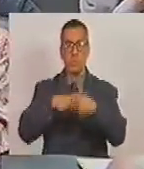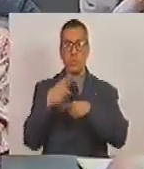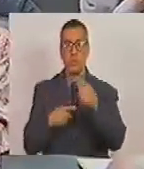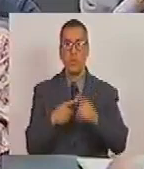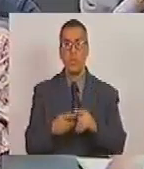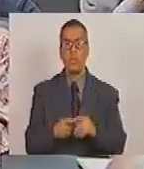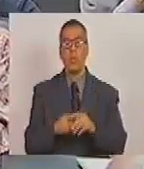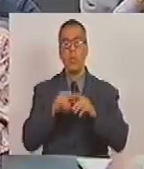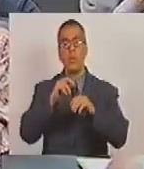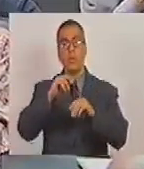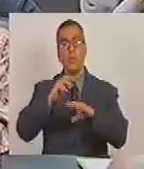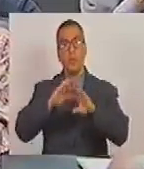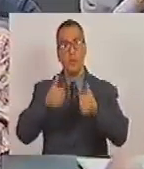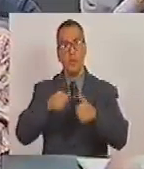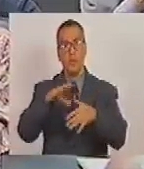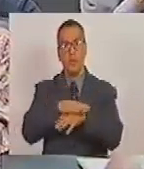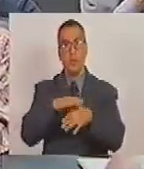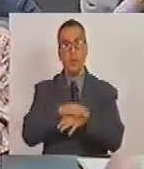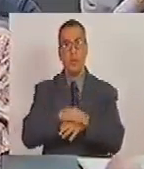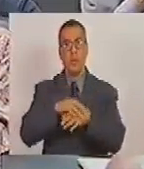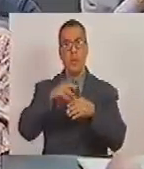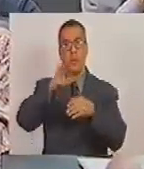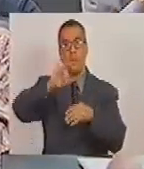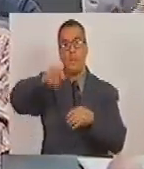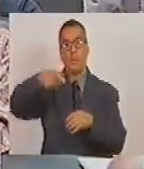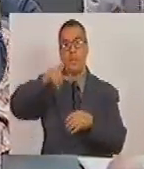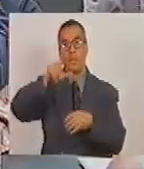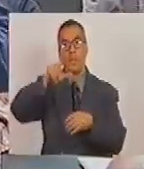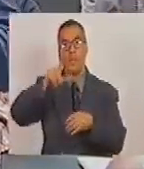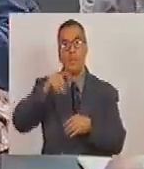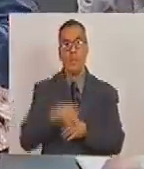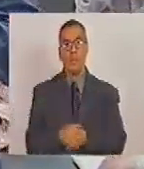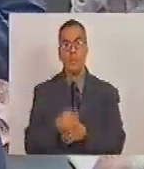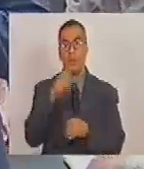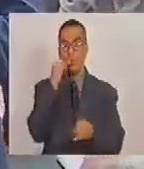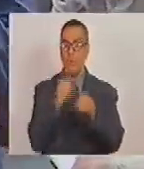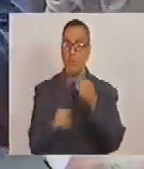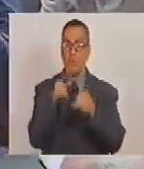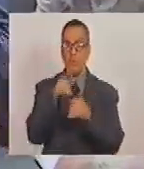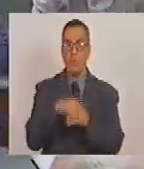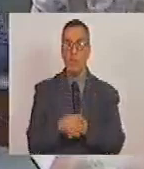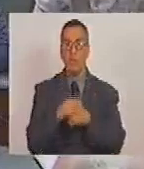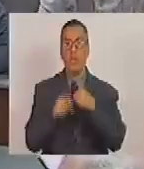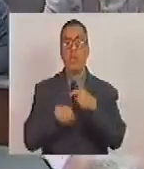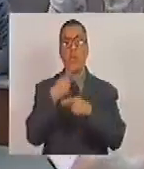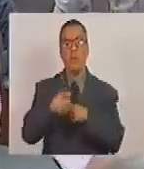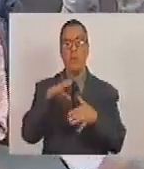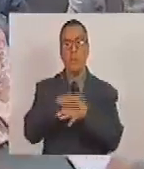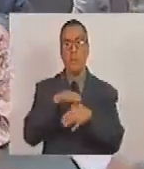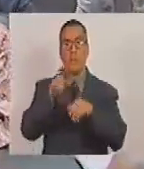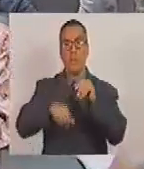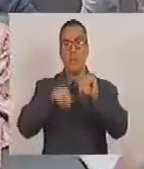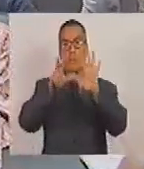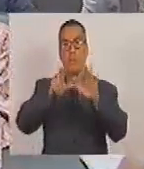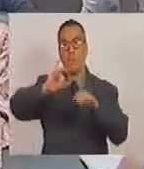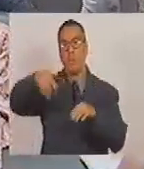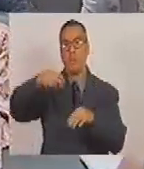se inició el día martes 4 de julio y debe finalizar el próximo martes